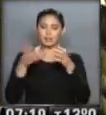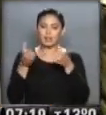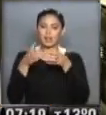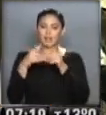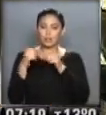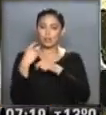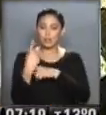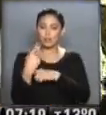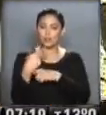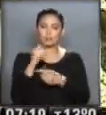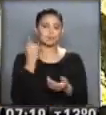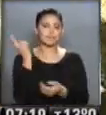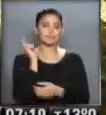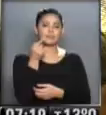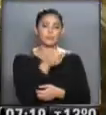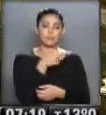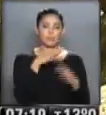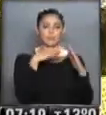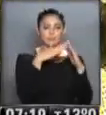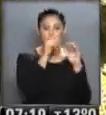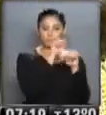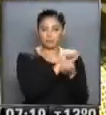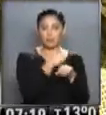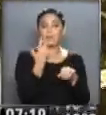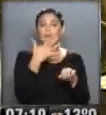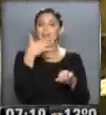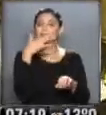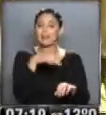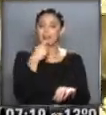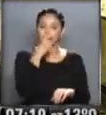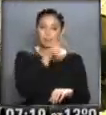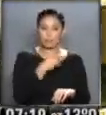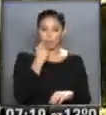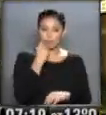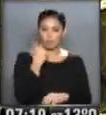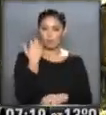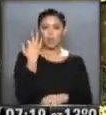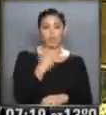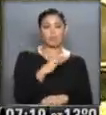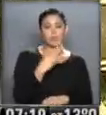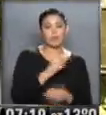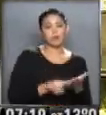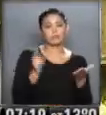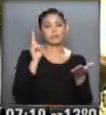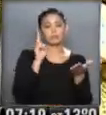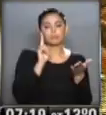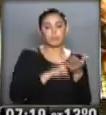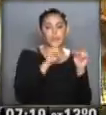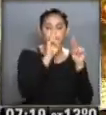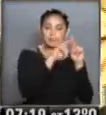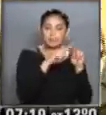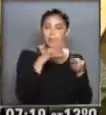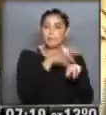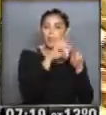Cámara revocaron la denegatoria del arresto domiciliario, pero entendieron que a Carrascosa hay que practicarle otra vez los informes médicos